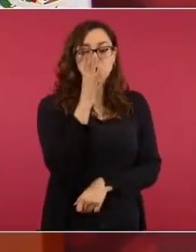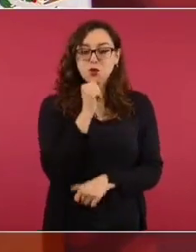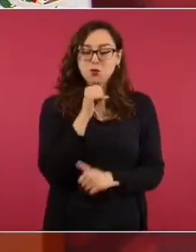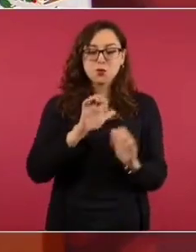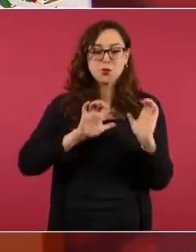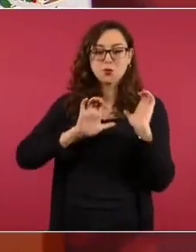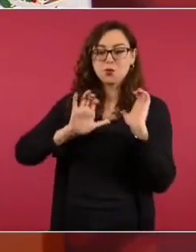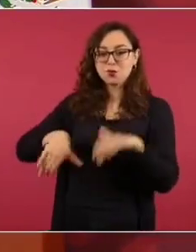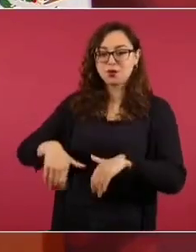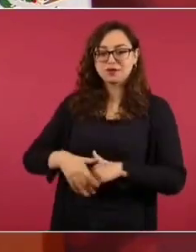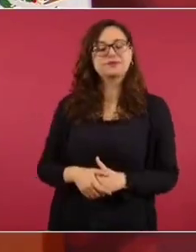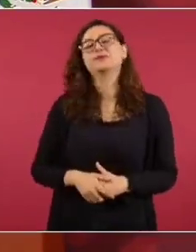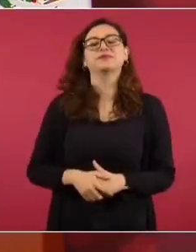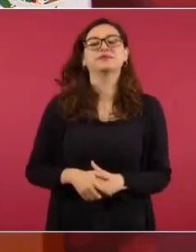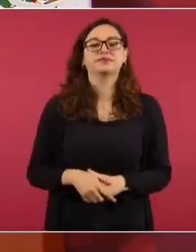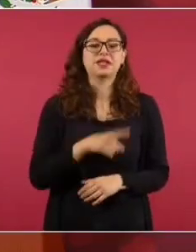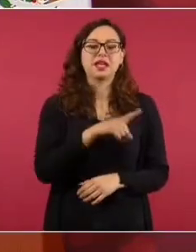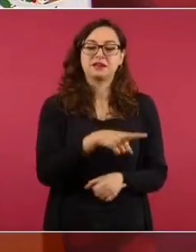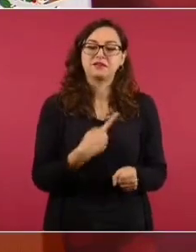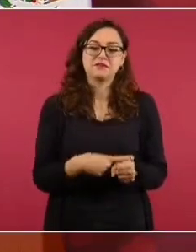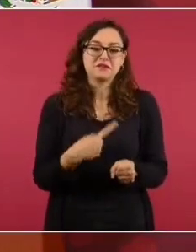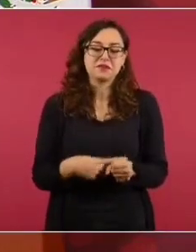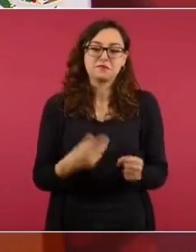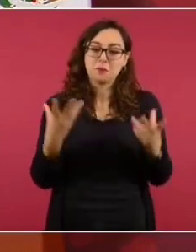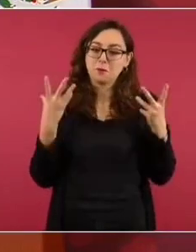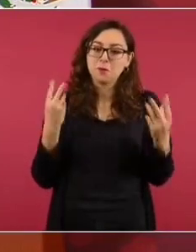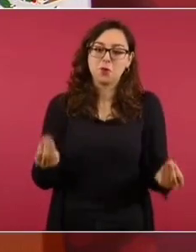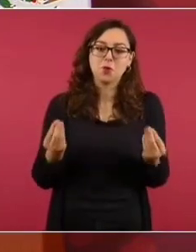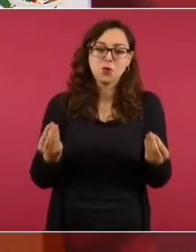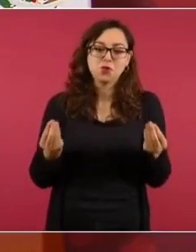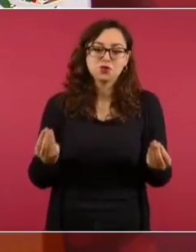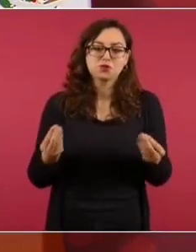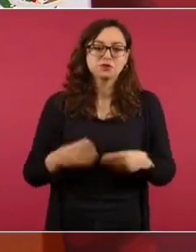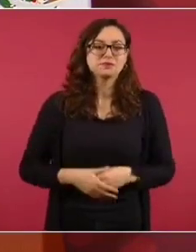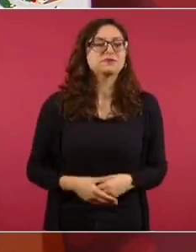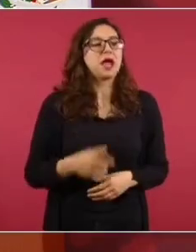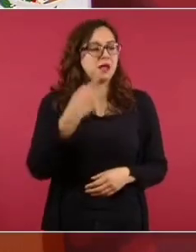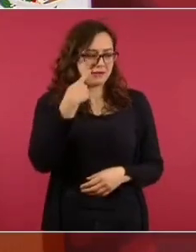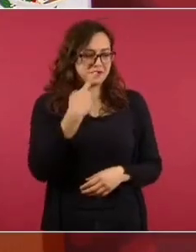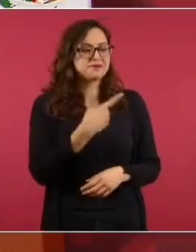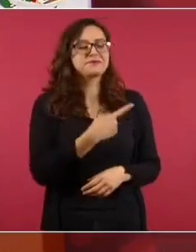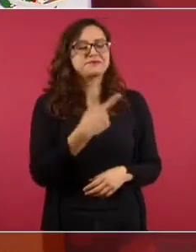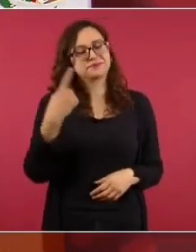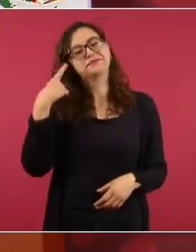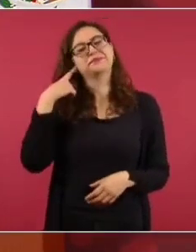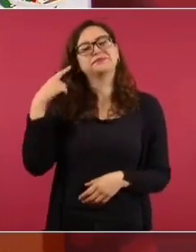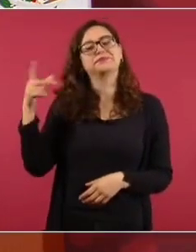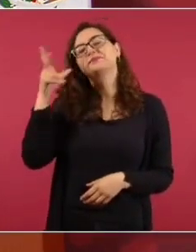según la canción, tenía muchos padecimientos. A ver, ponla.